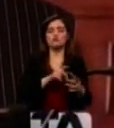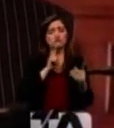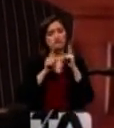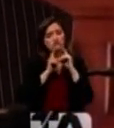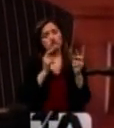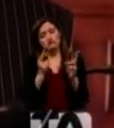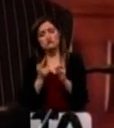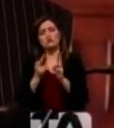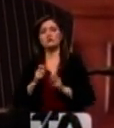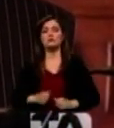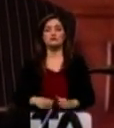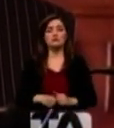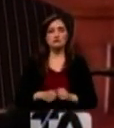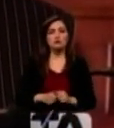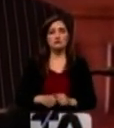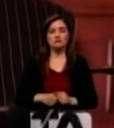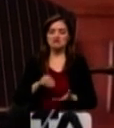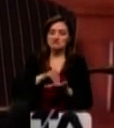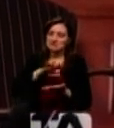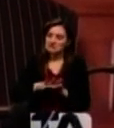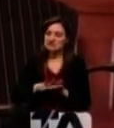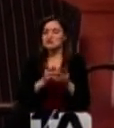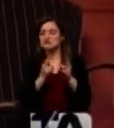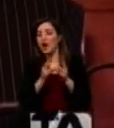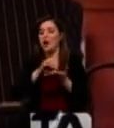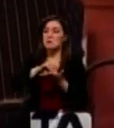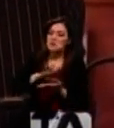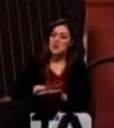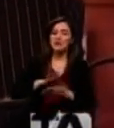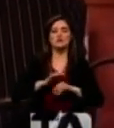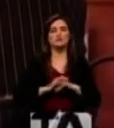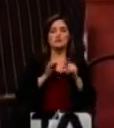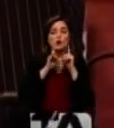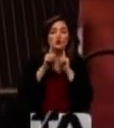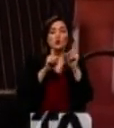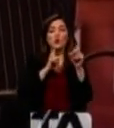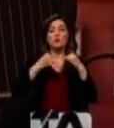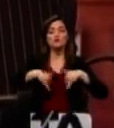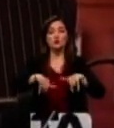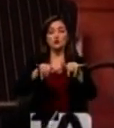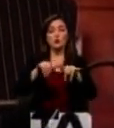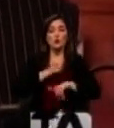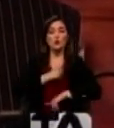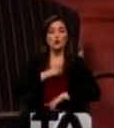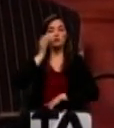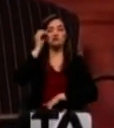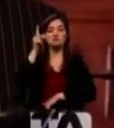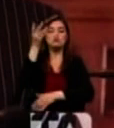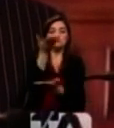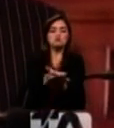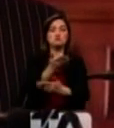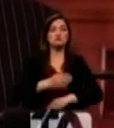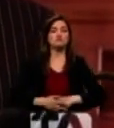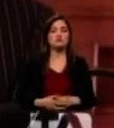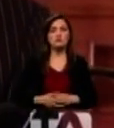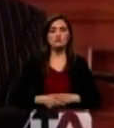dando resultados y los resultados los vamos aplicando, pero a continuar dialogando, a continuar exponiendo su punto de vista. Y van a ver